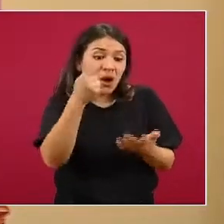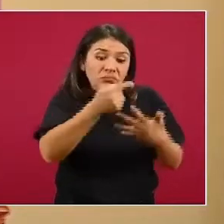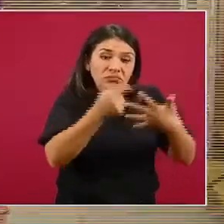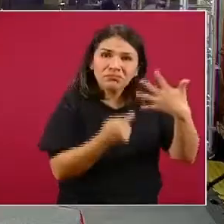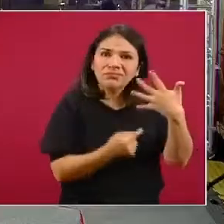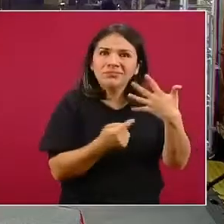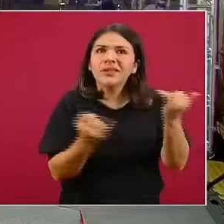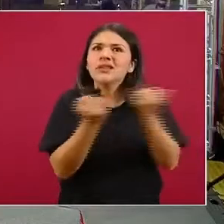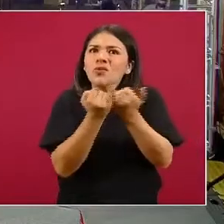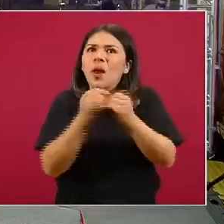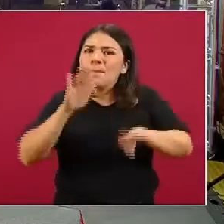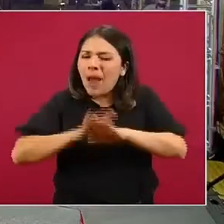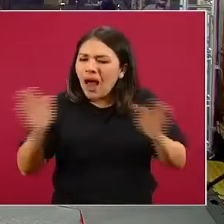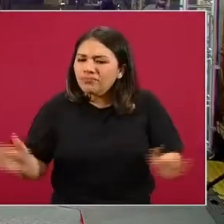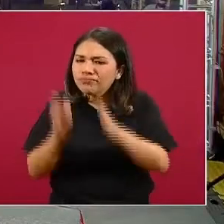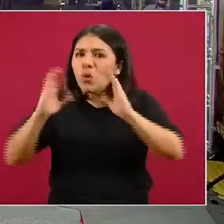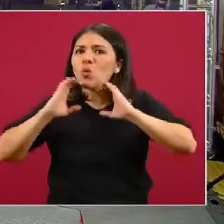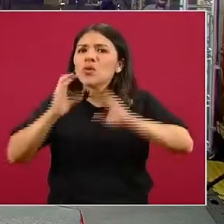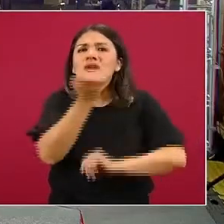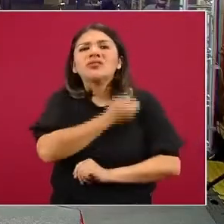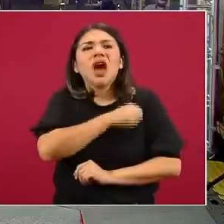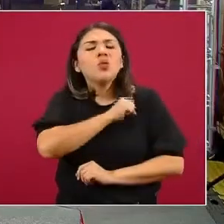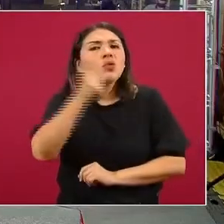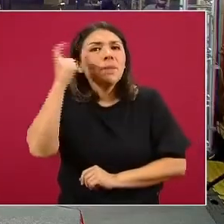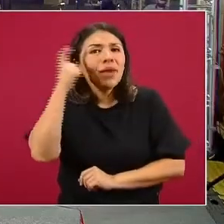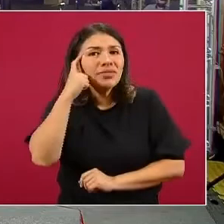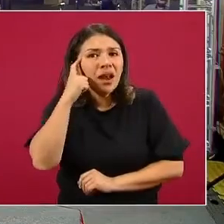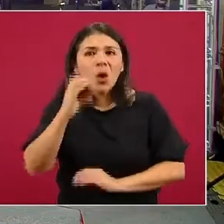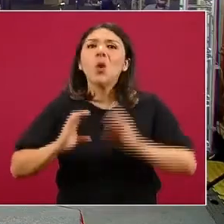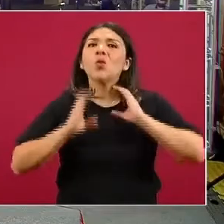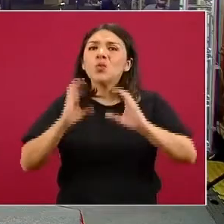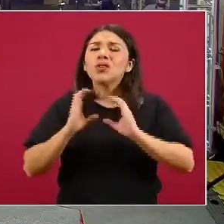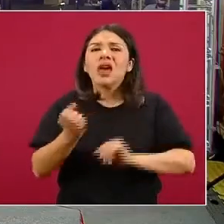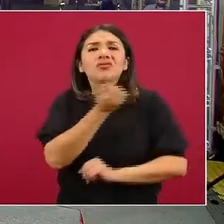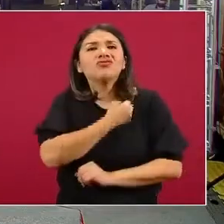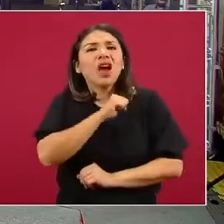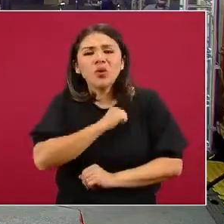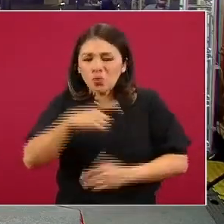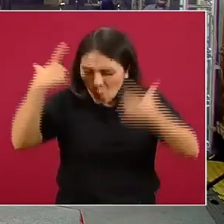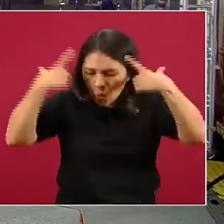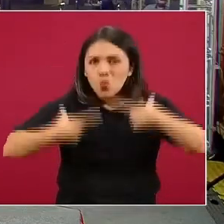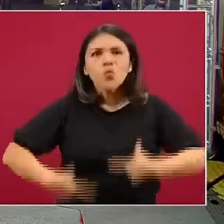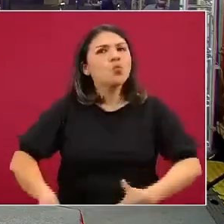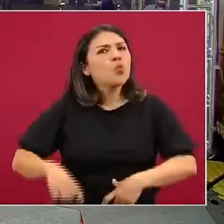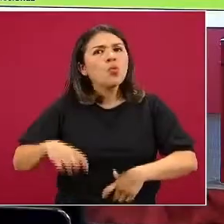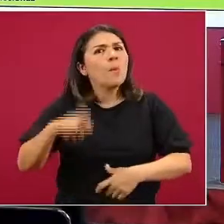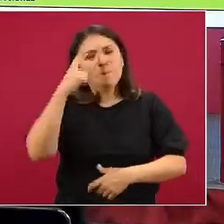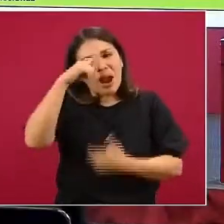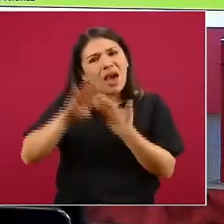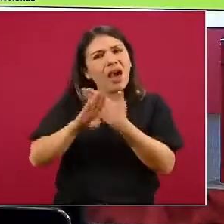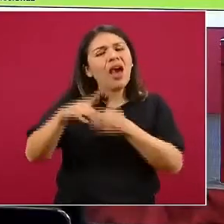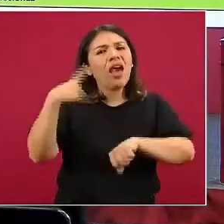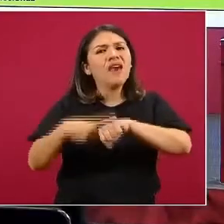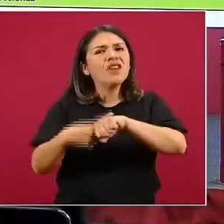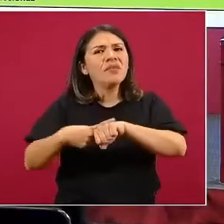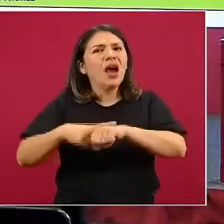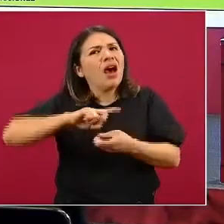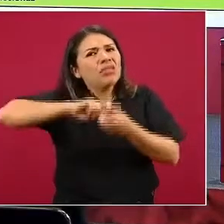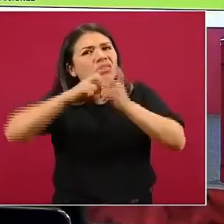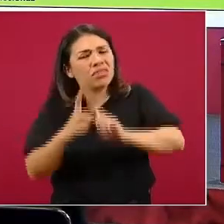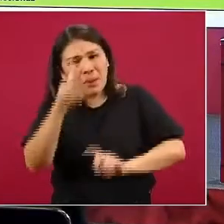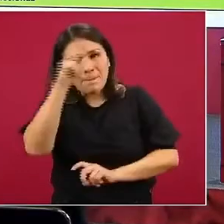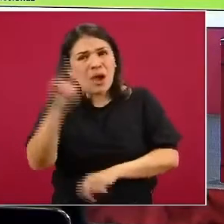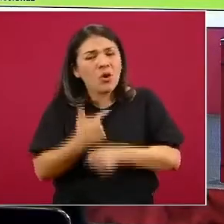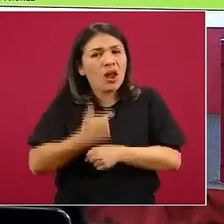la promoción de la salud mental, de la promoción de la salud en general, de la prevención de enfermedades crónico-degenerativas,